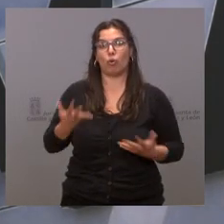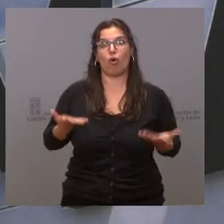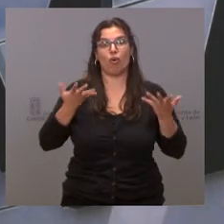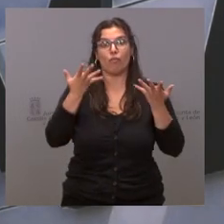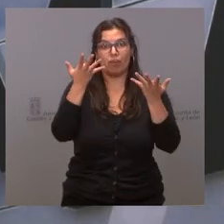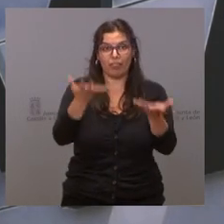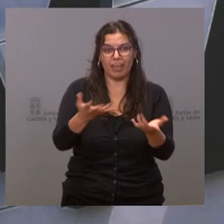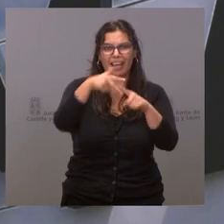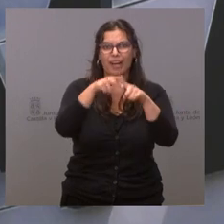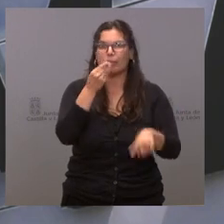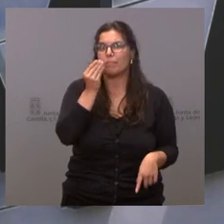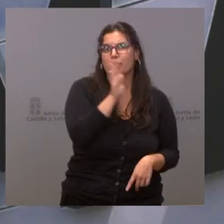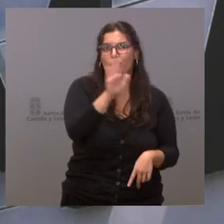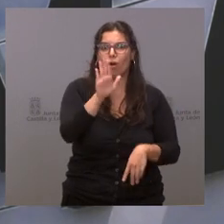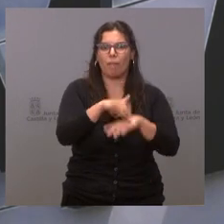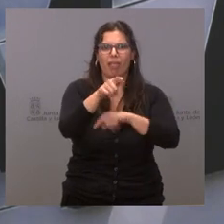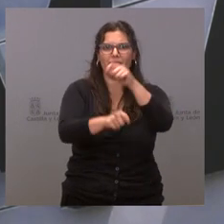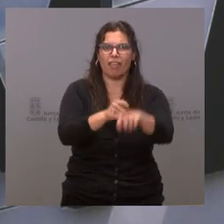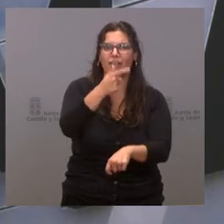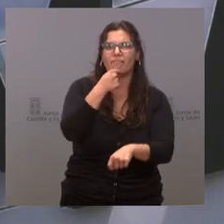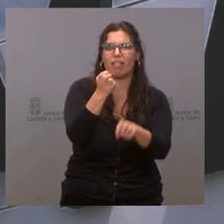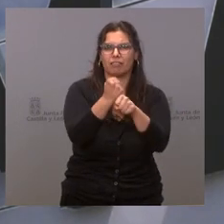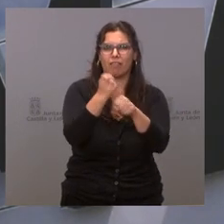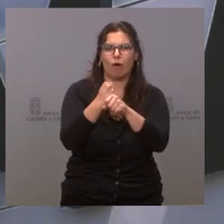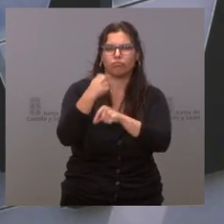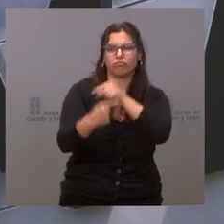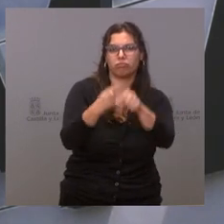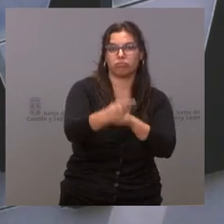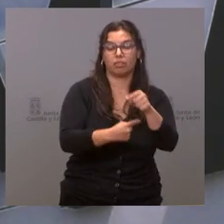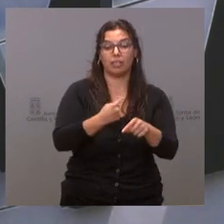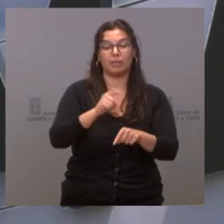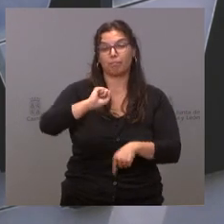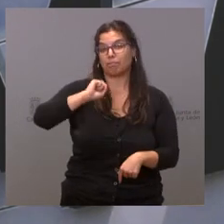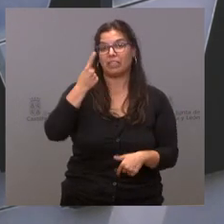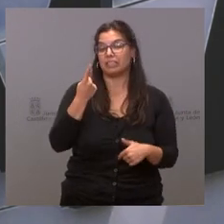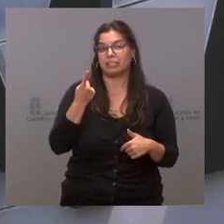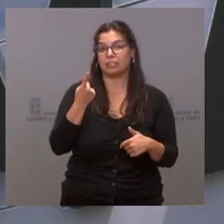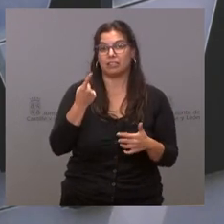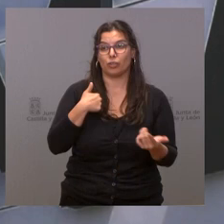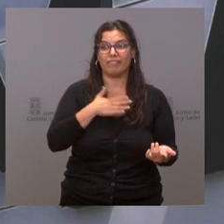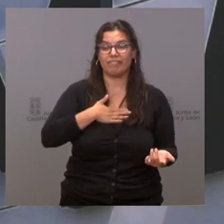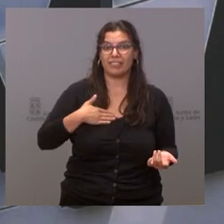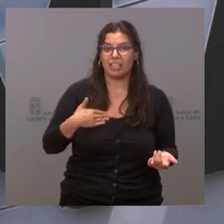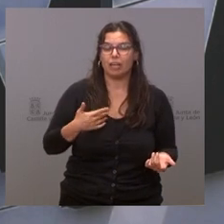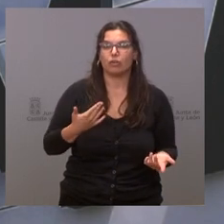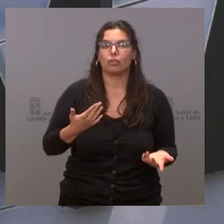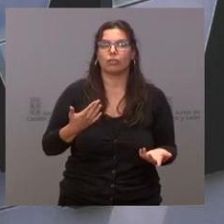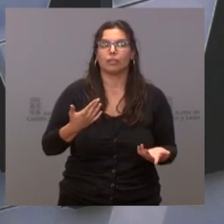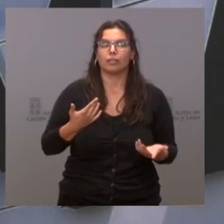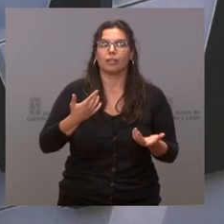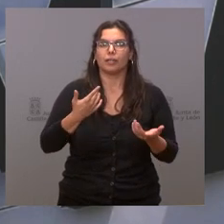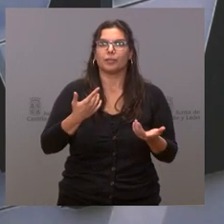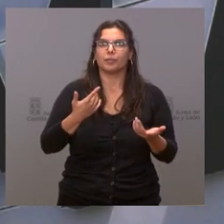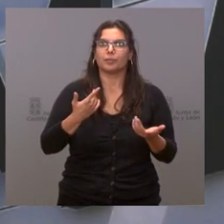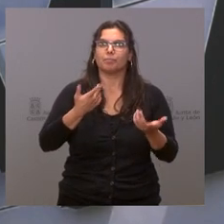mejores instrumentos para facilitar vuestra labor y sobre todo quiero hacía una referencia